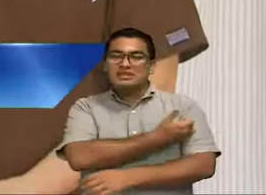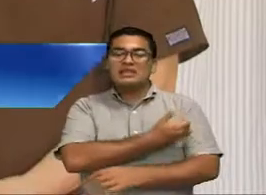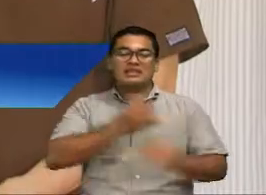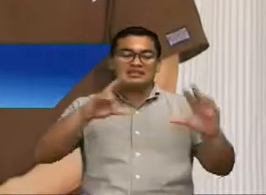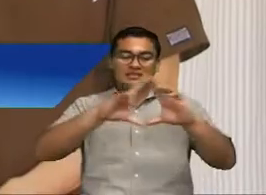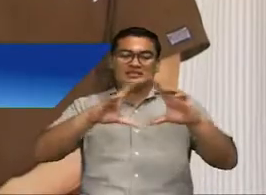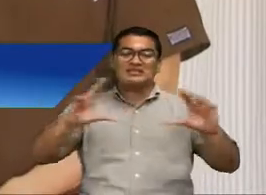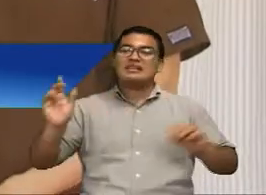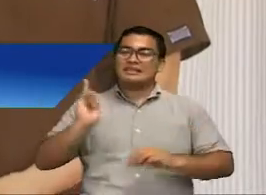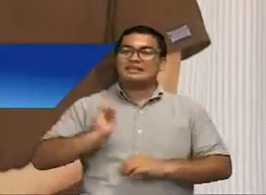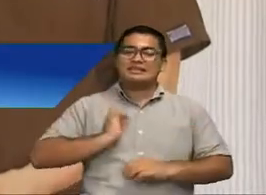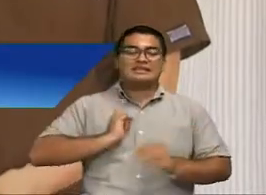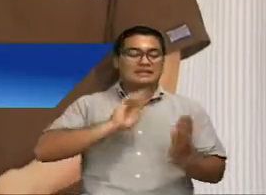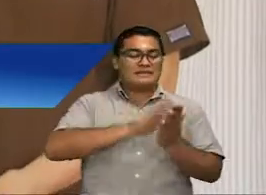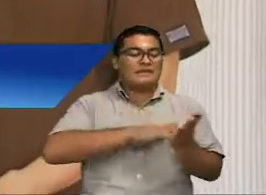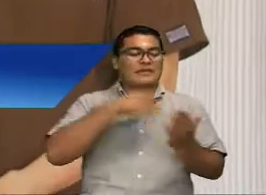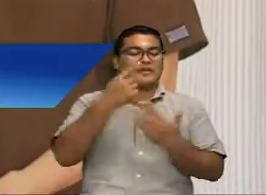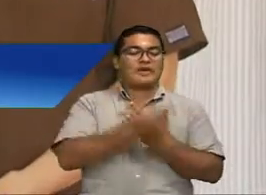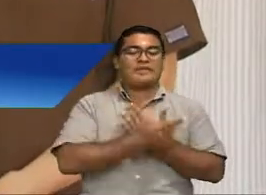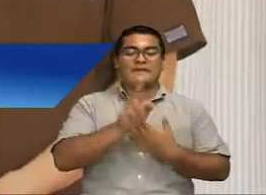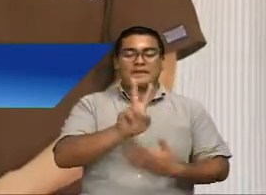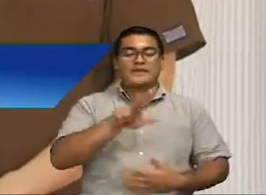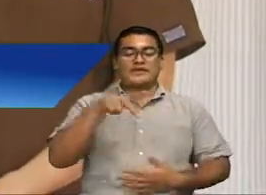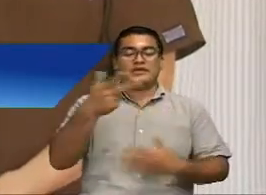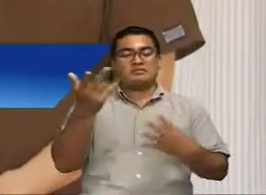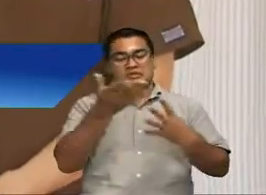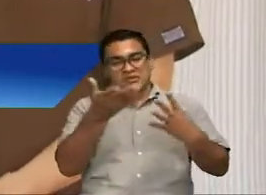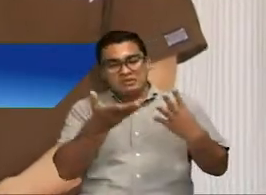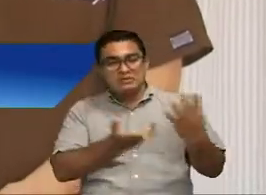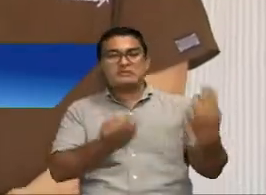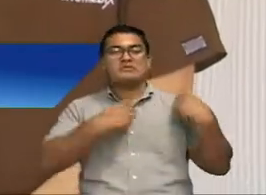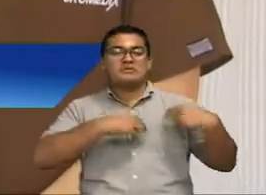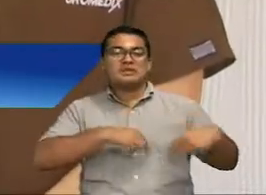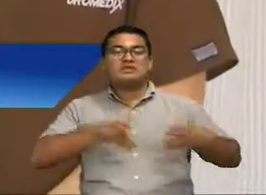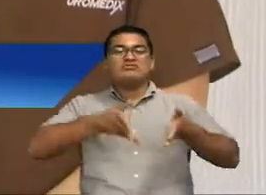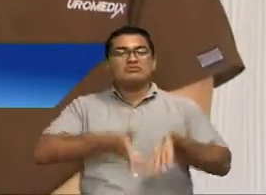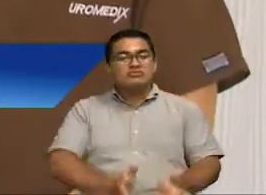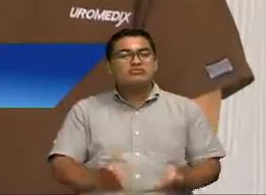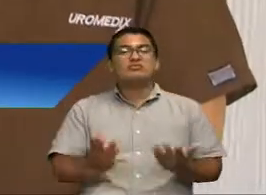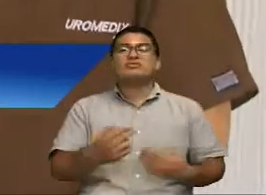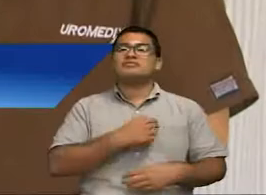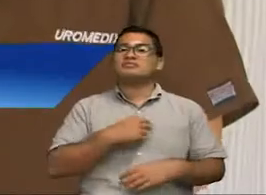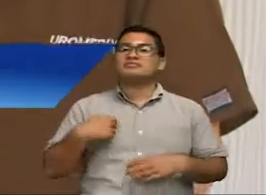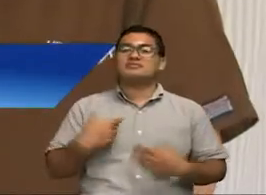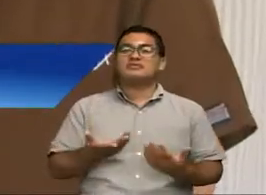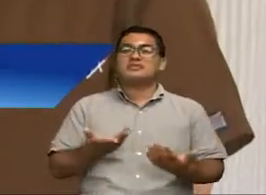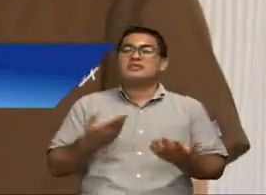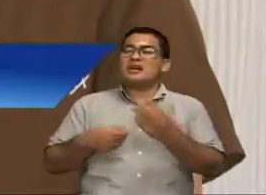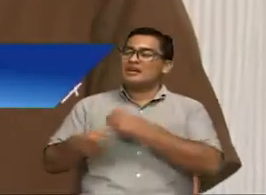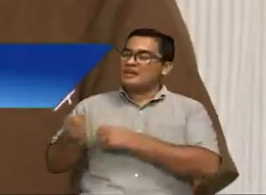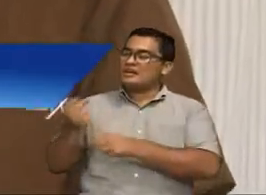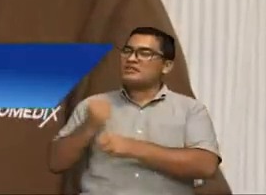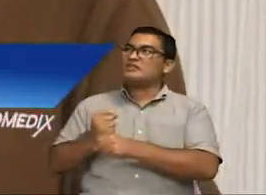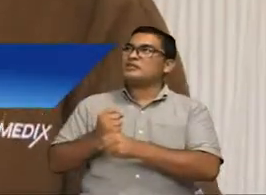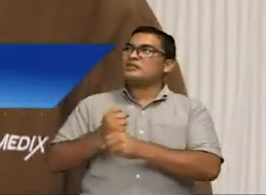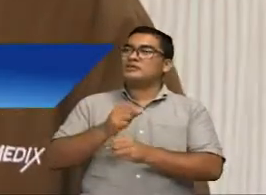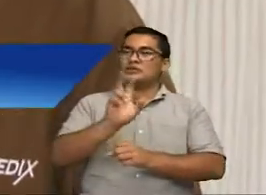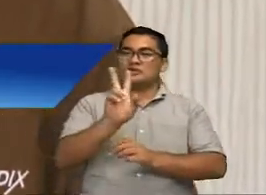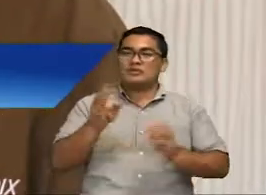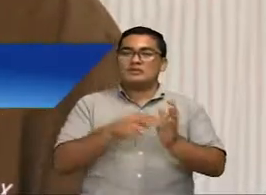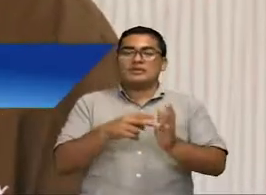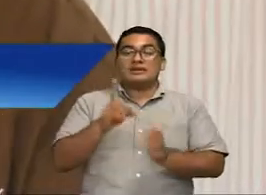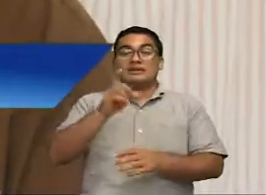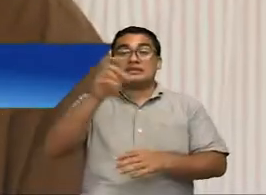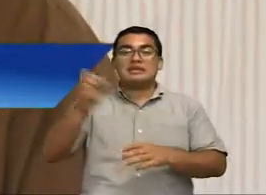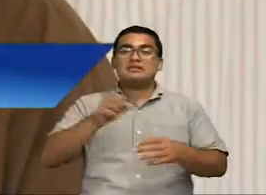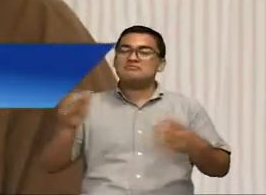tiene este programa de 28 posiciones para un parto humanizado? Bueno, desde el 2010 que se implementó